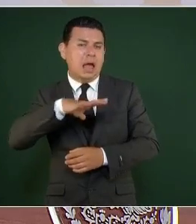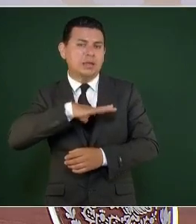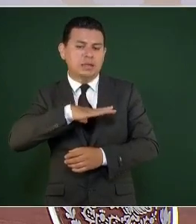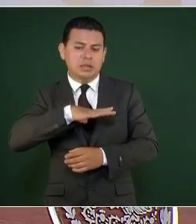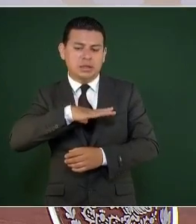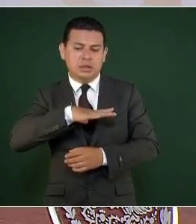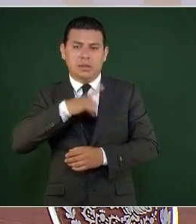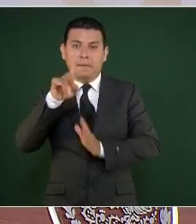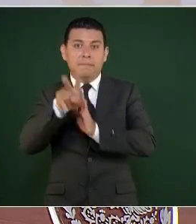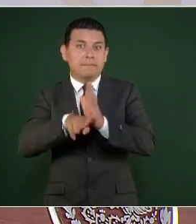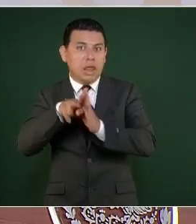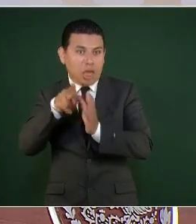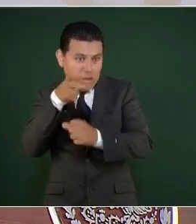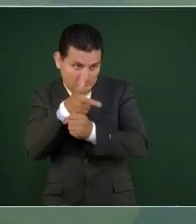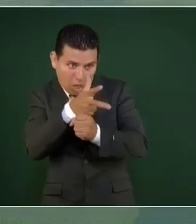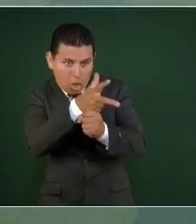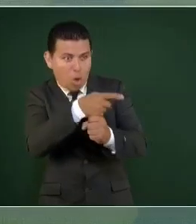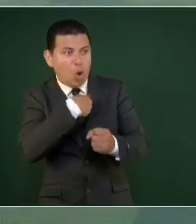un video